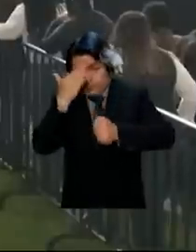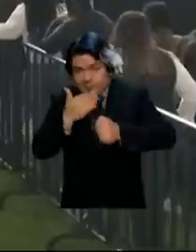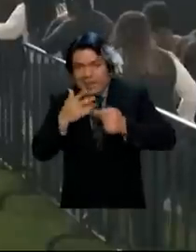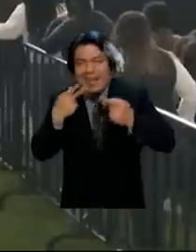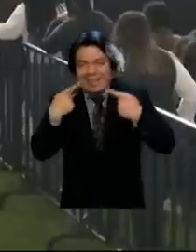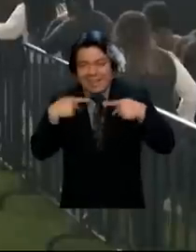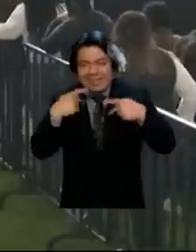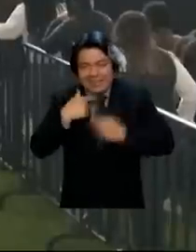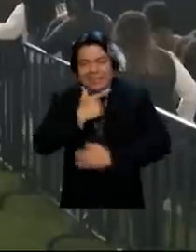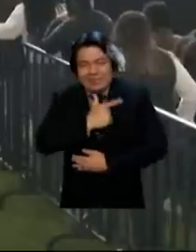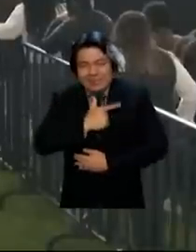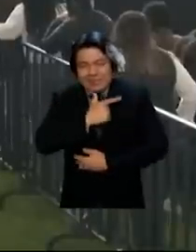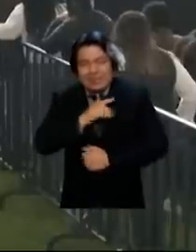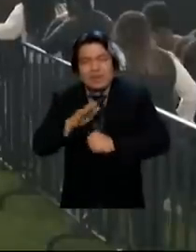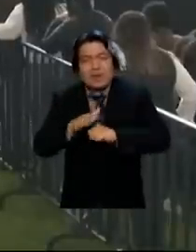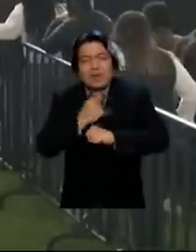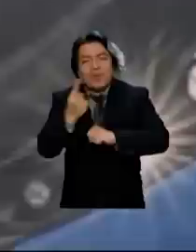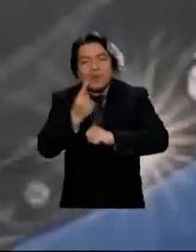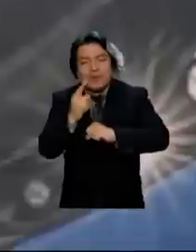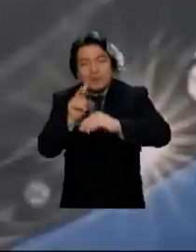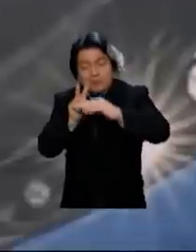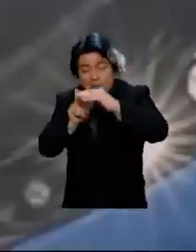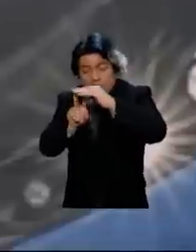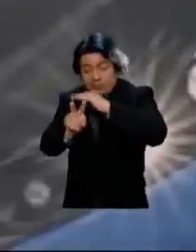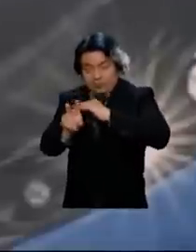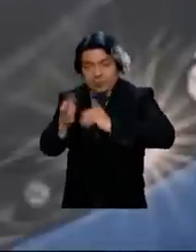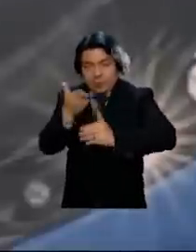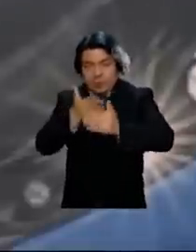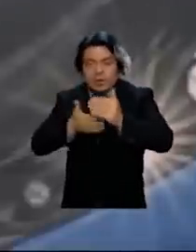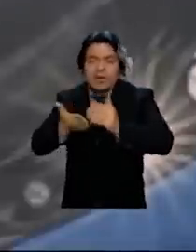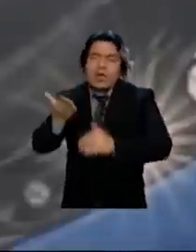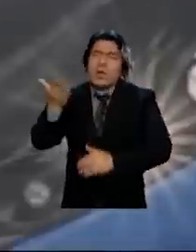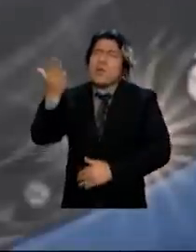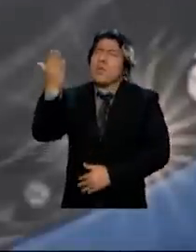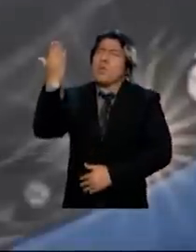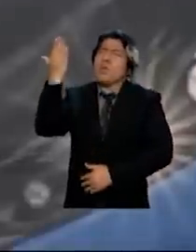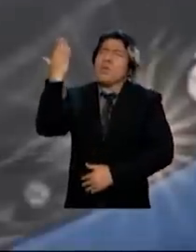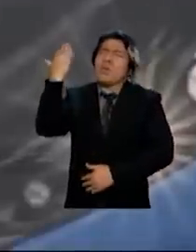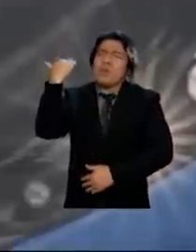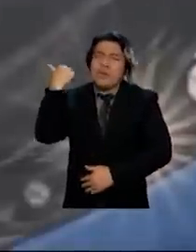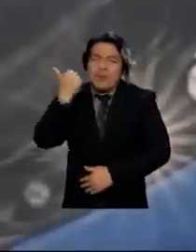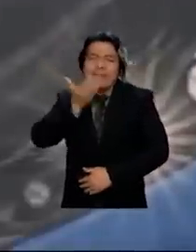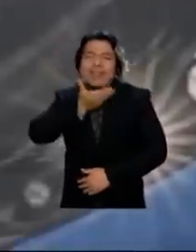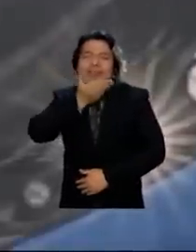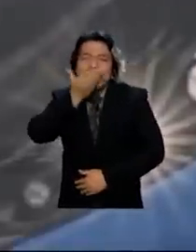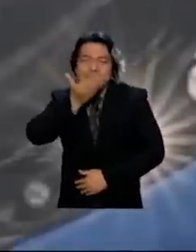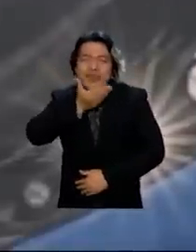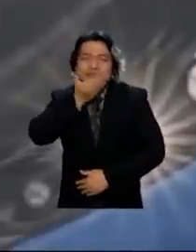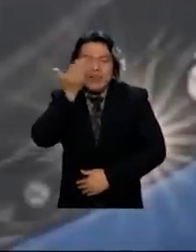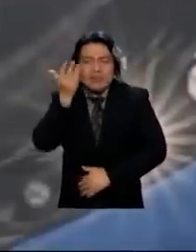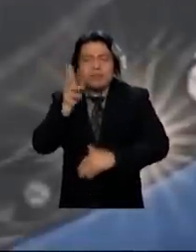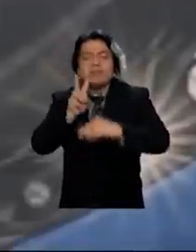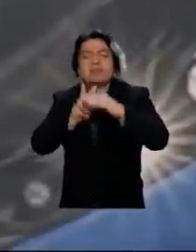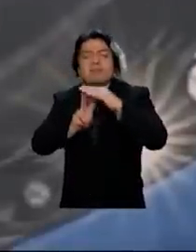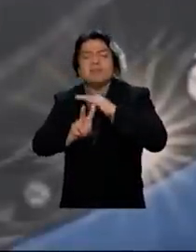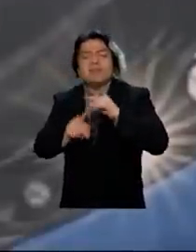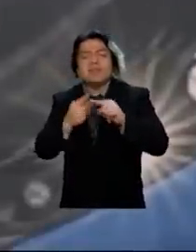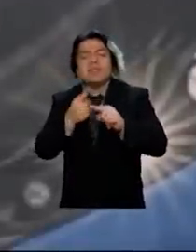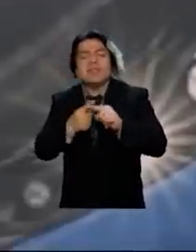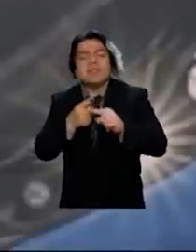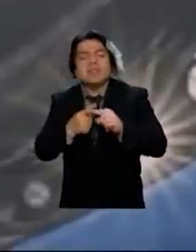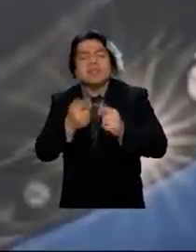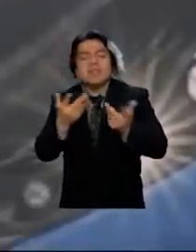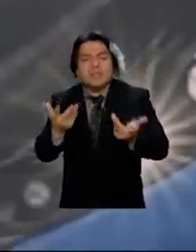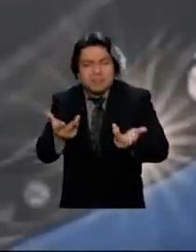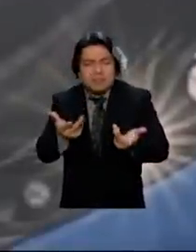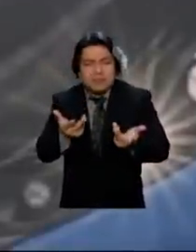gustan a la gente porque el servicio de trolebús es un servicio histórico en la Ciudad de México. El servicio de trolebús lo opera el Servicio